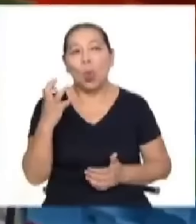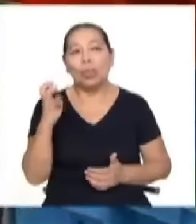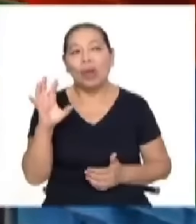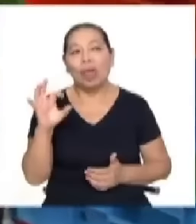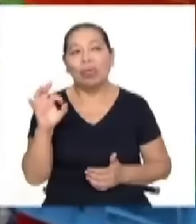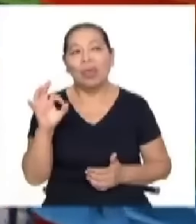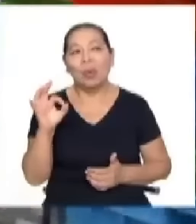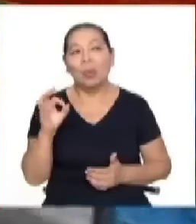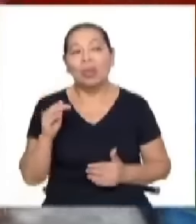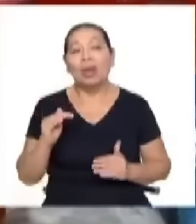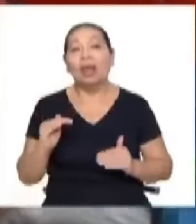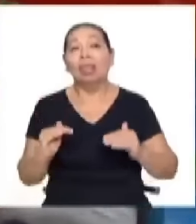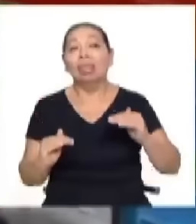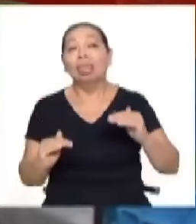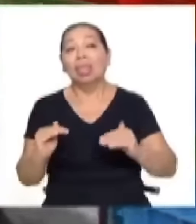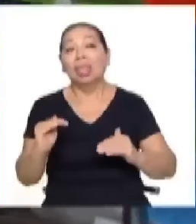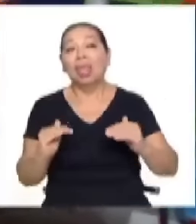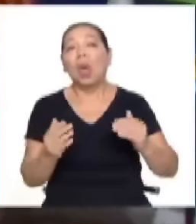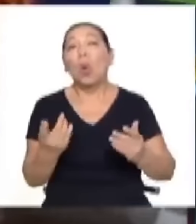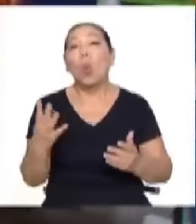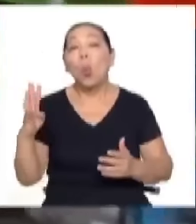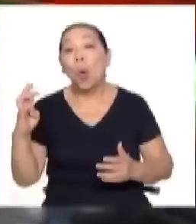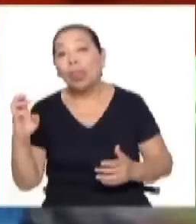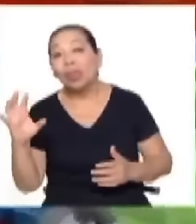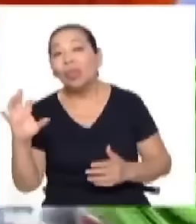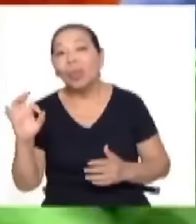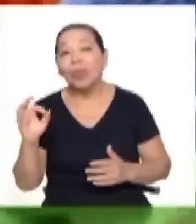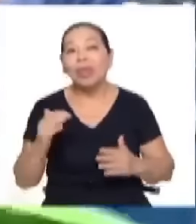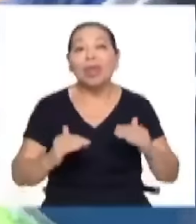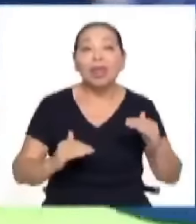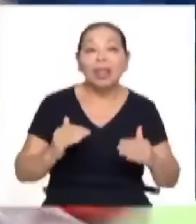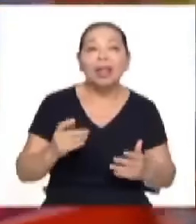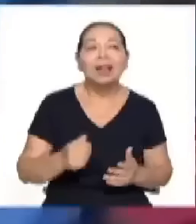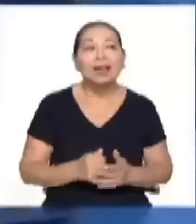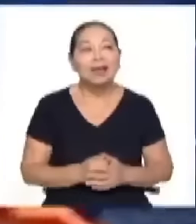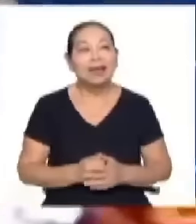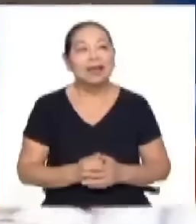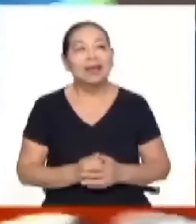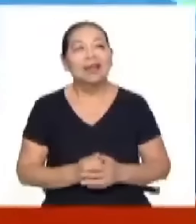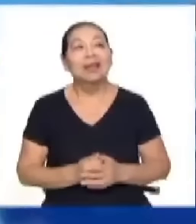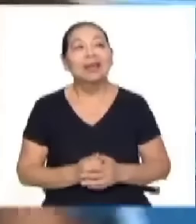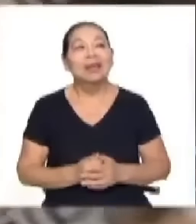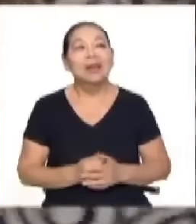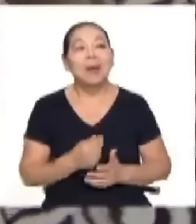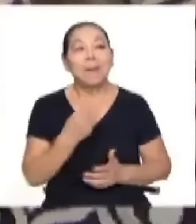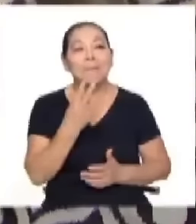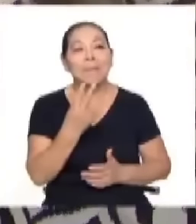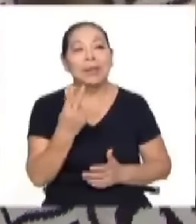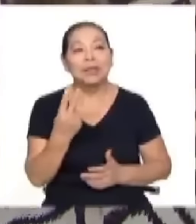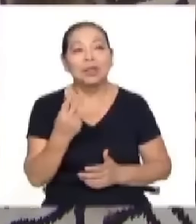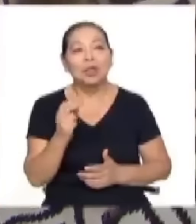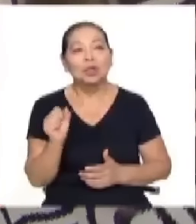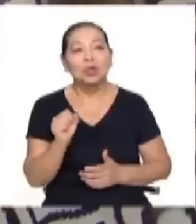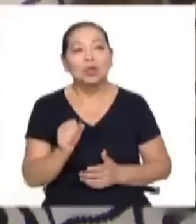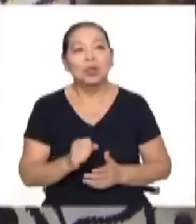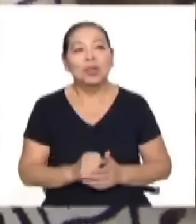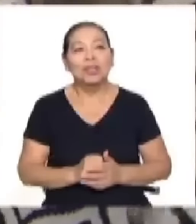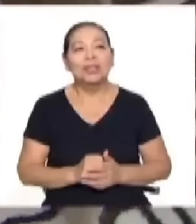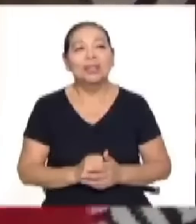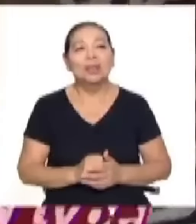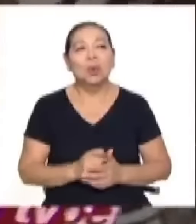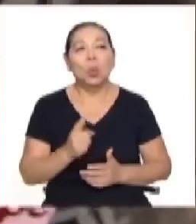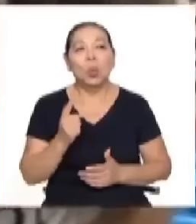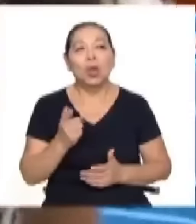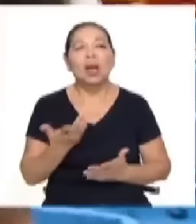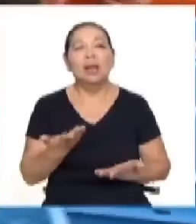Aquí es en realidad el gana-gana, 4.50. ¿Cuestas llevando tú? Vemos que... A 22 soles. ¿22 soles el